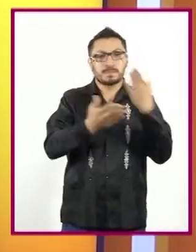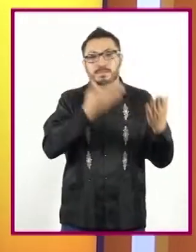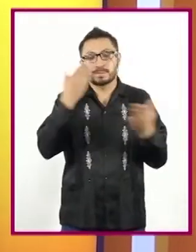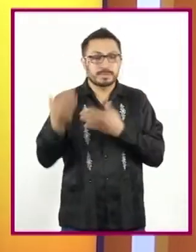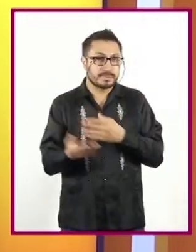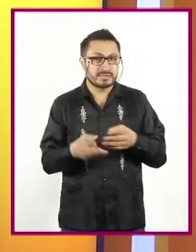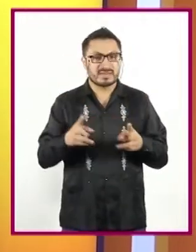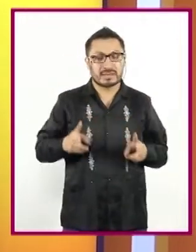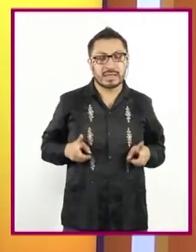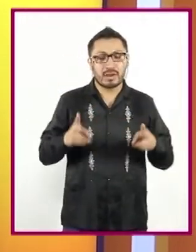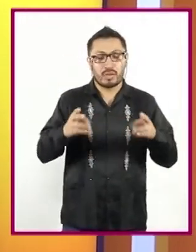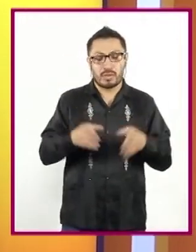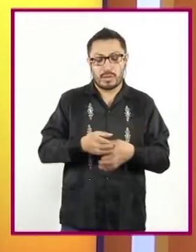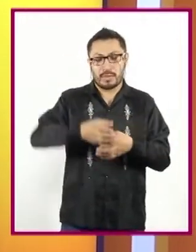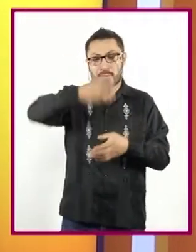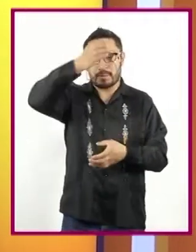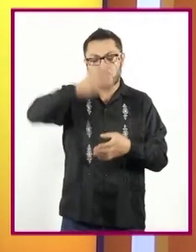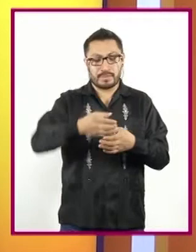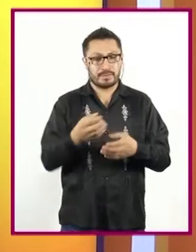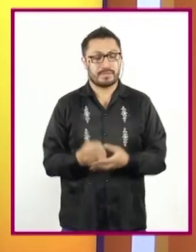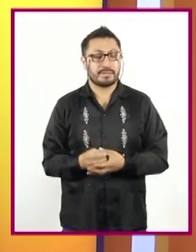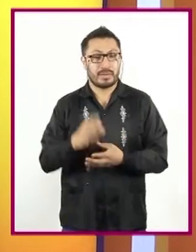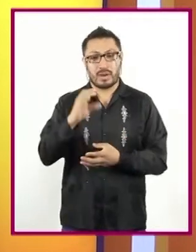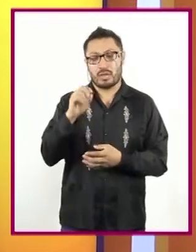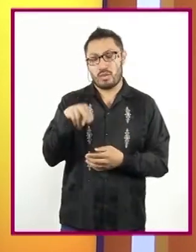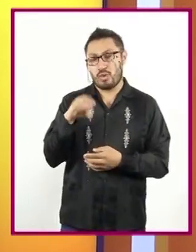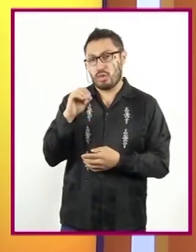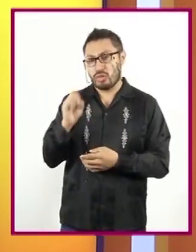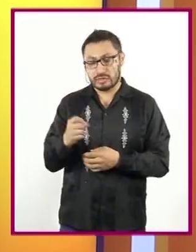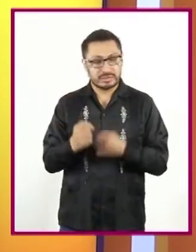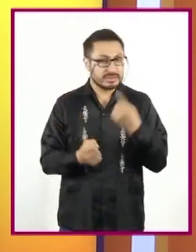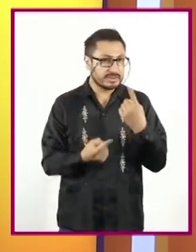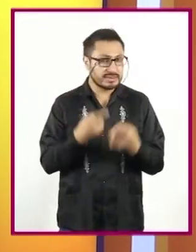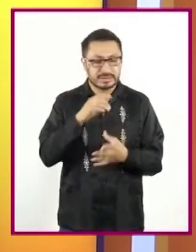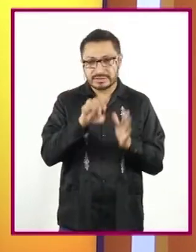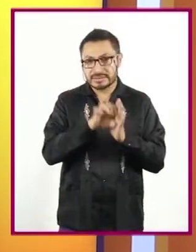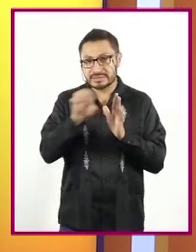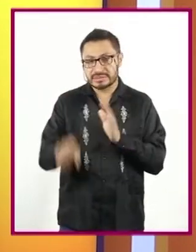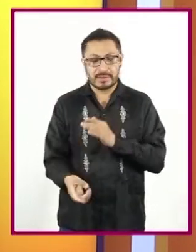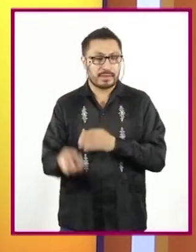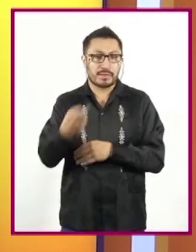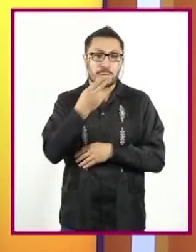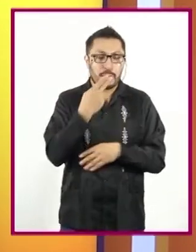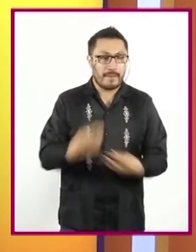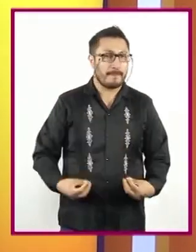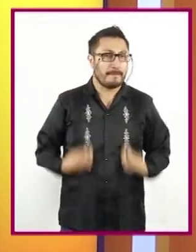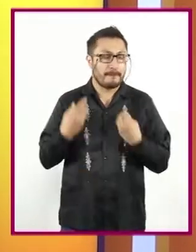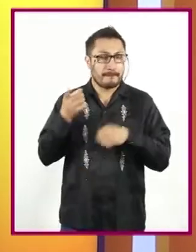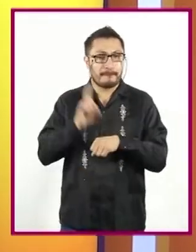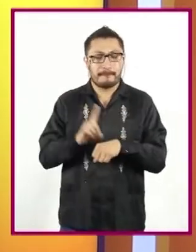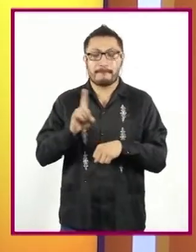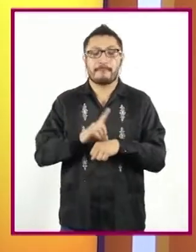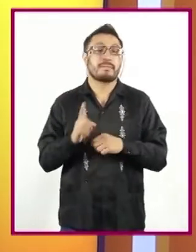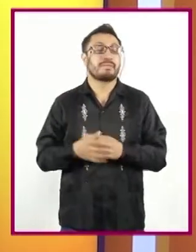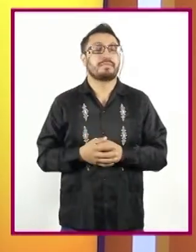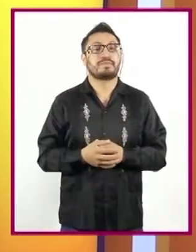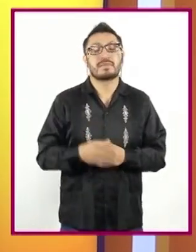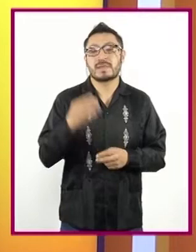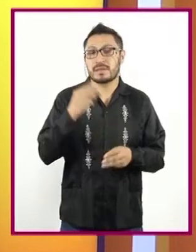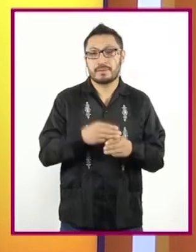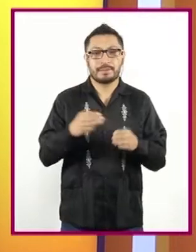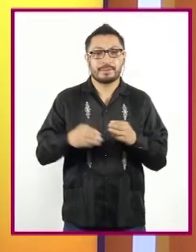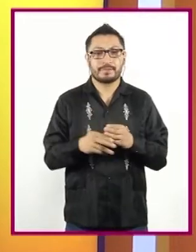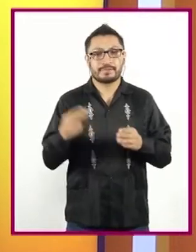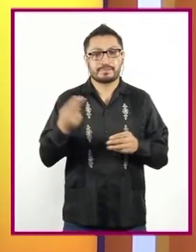corte de cilindros y conos y algunos ejemplos de su utilidad en la vida cotidiana. El material que necesitan